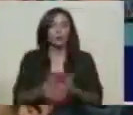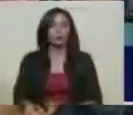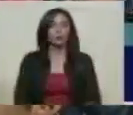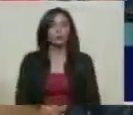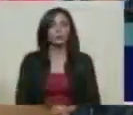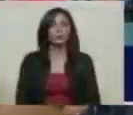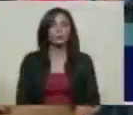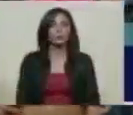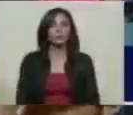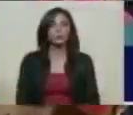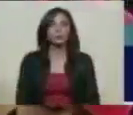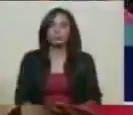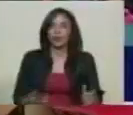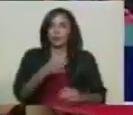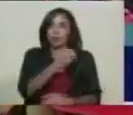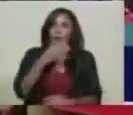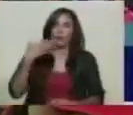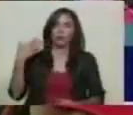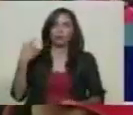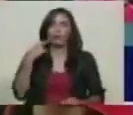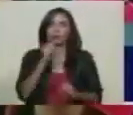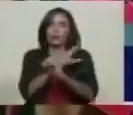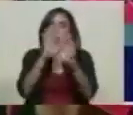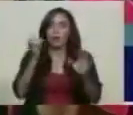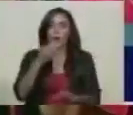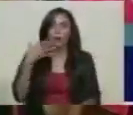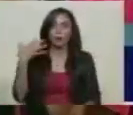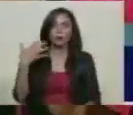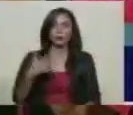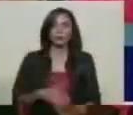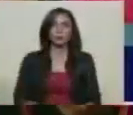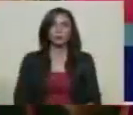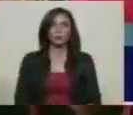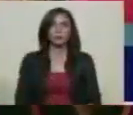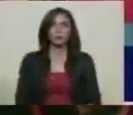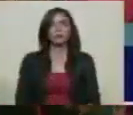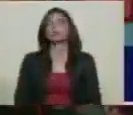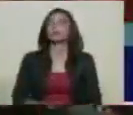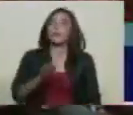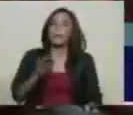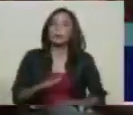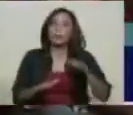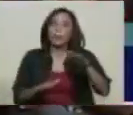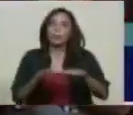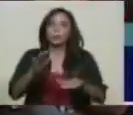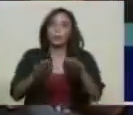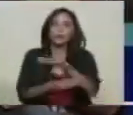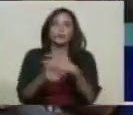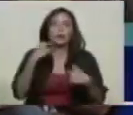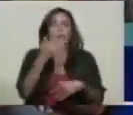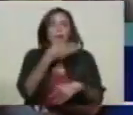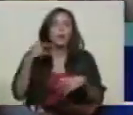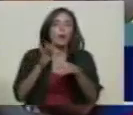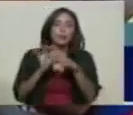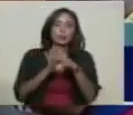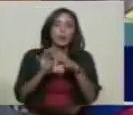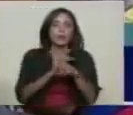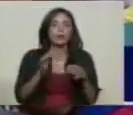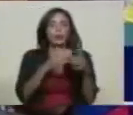Y debemos sentirnos orgullosos de estos pasos que damos para el fortalecimiento